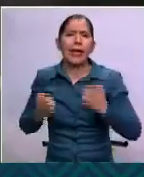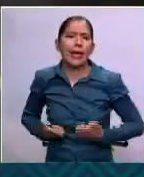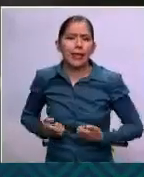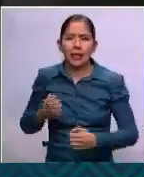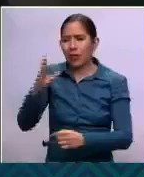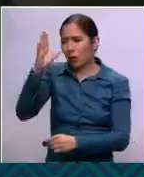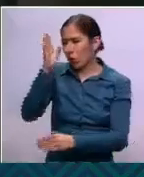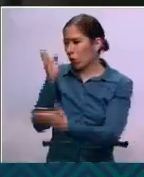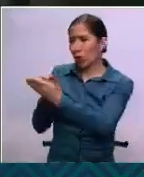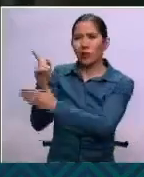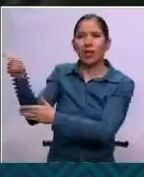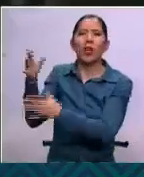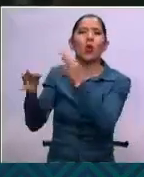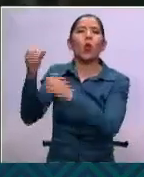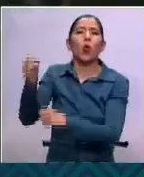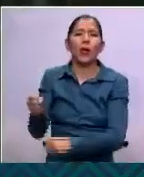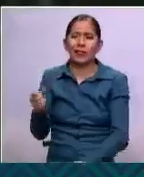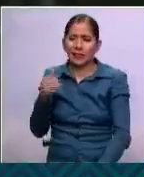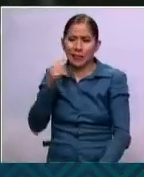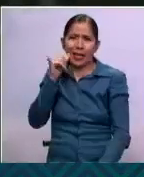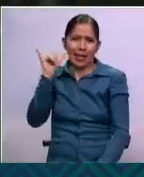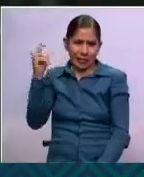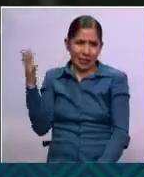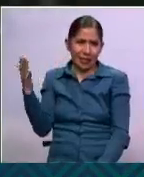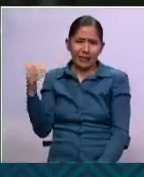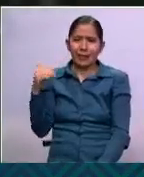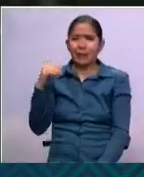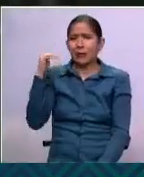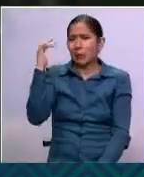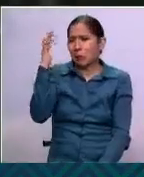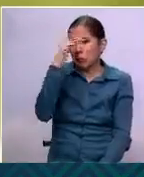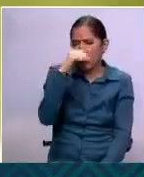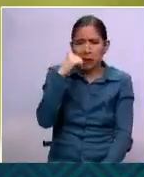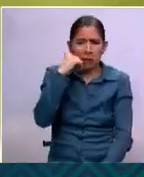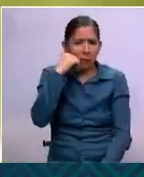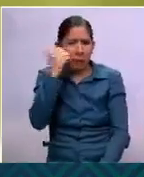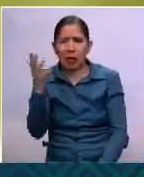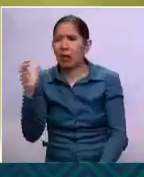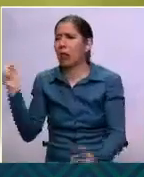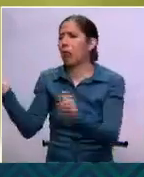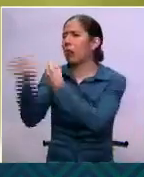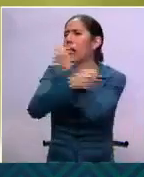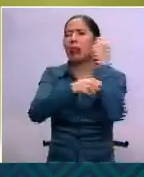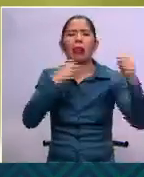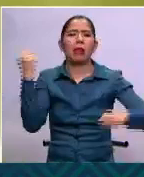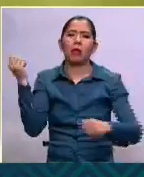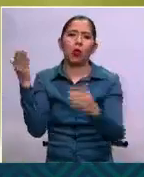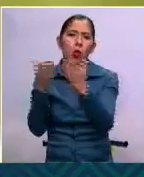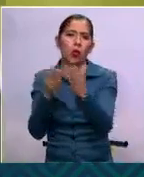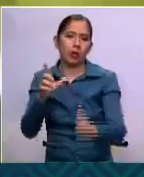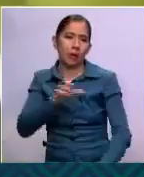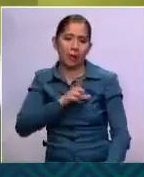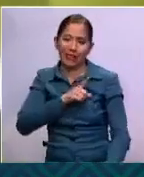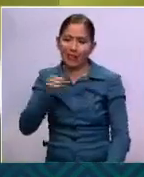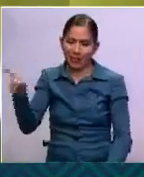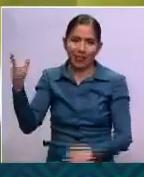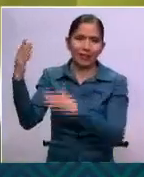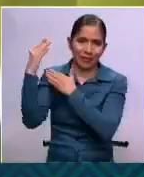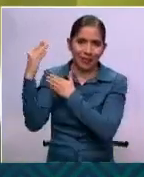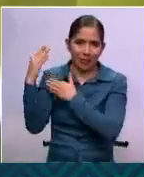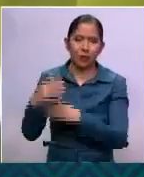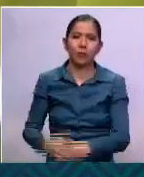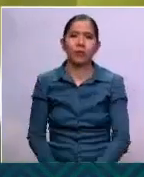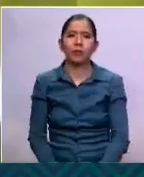en pasados días, en estado de ebriedad, protagonizó un escándalo agrediendo a policías en la zona Las Brisas de Santa Cruz. El uso que le